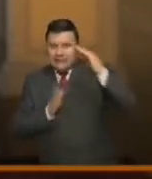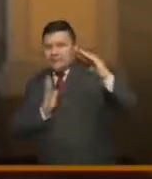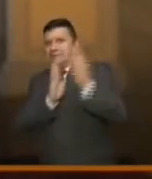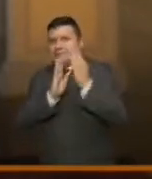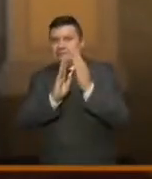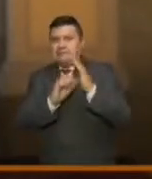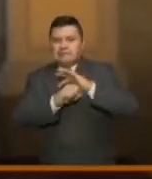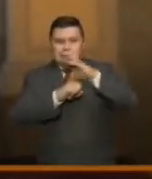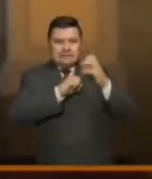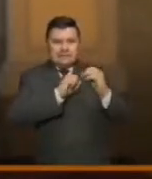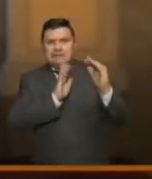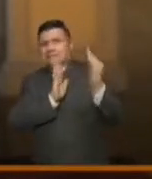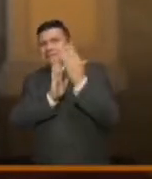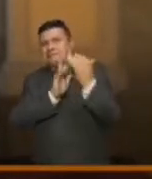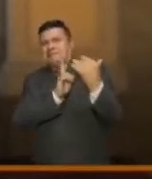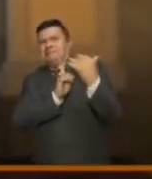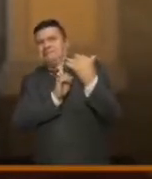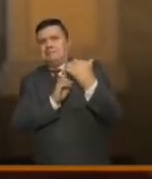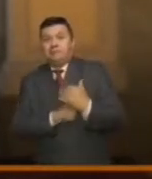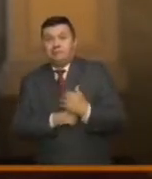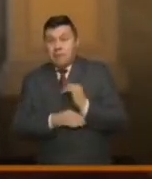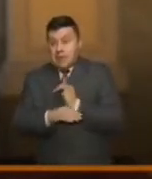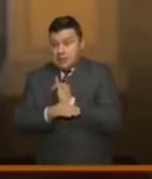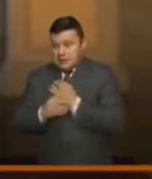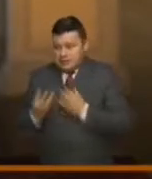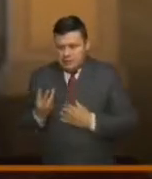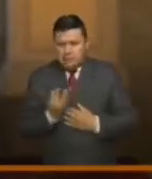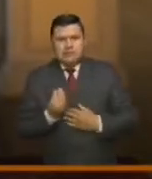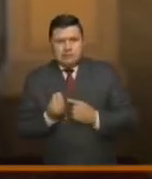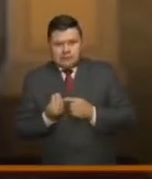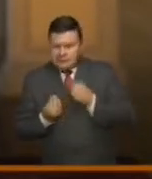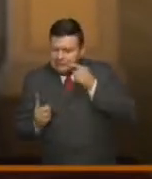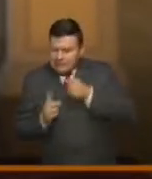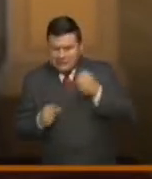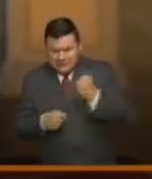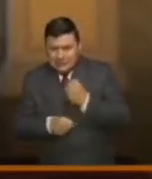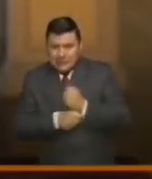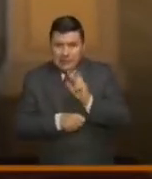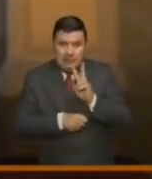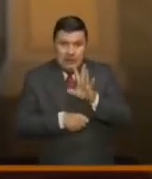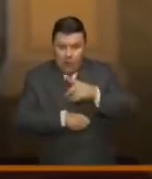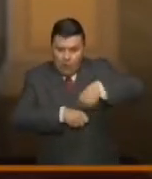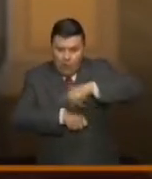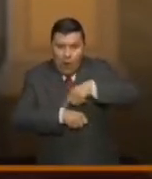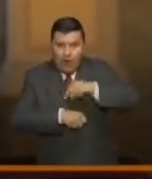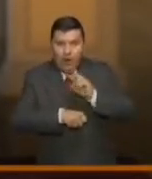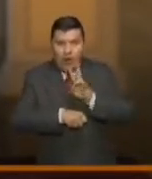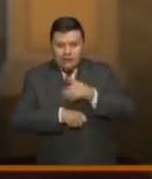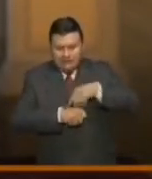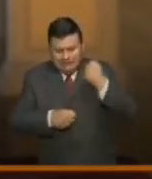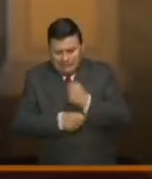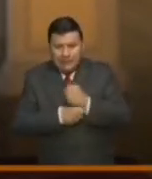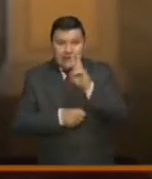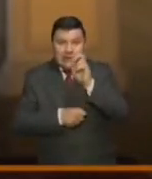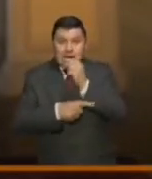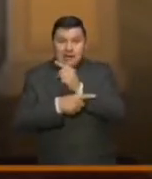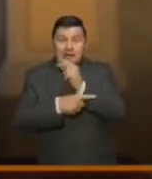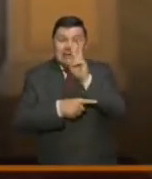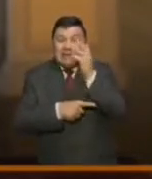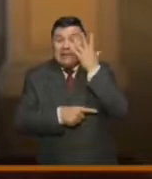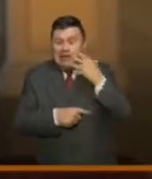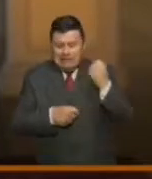coronavirus nuestra institucionalidad ha estado trabajando 24 horas al día 7 días a la semana para